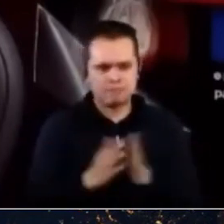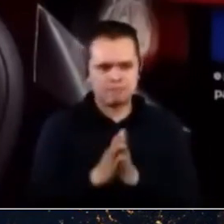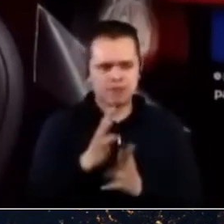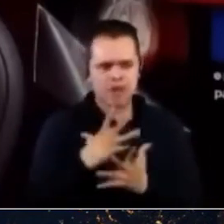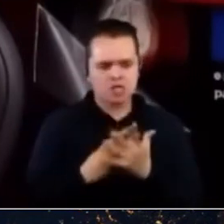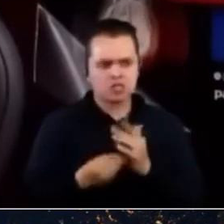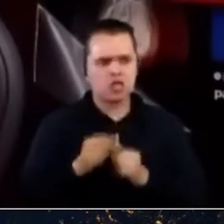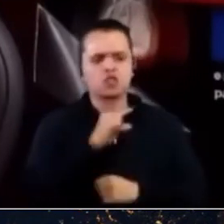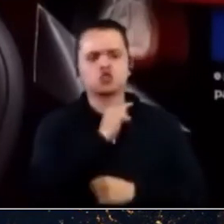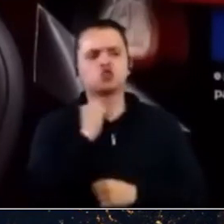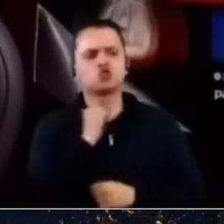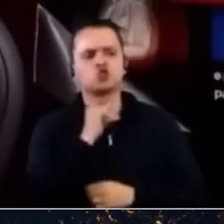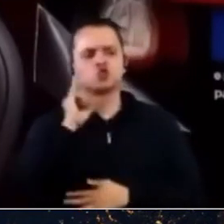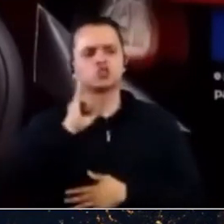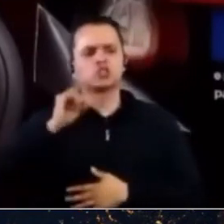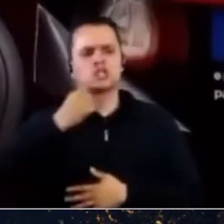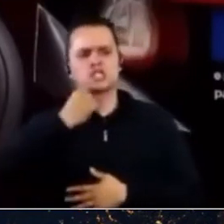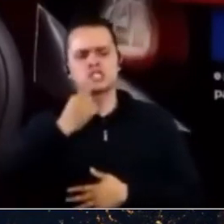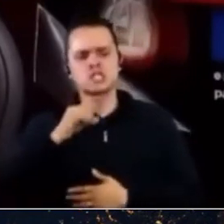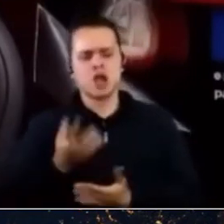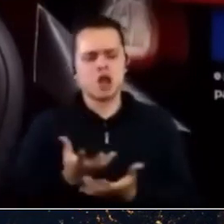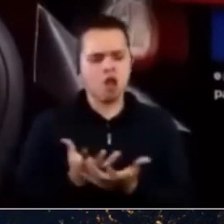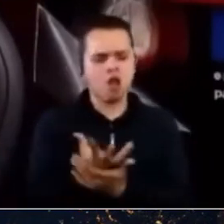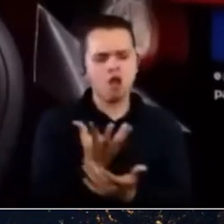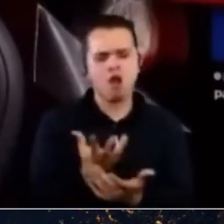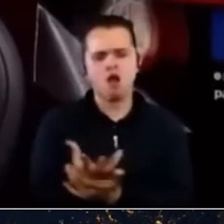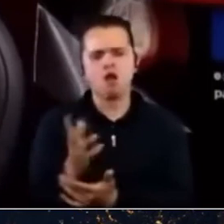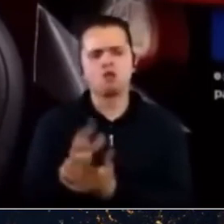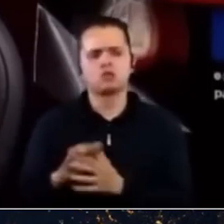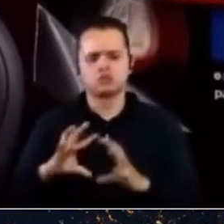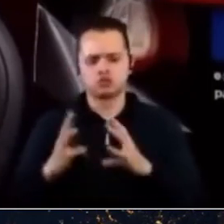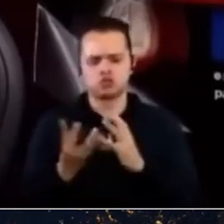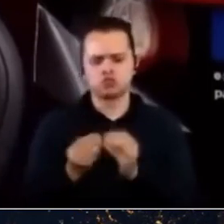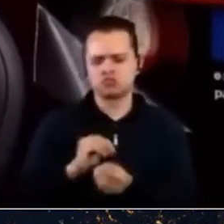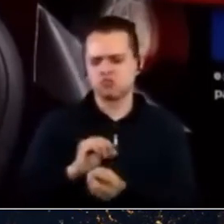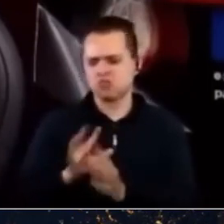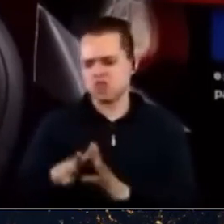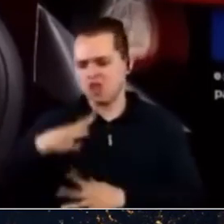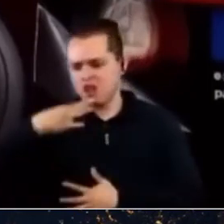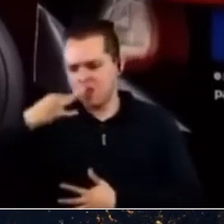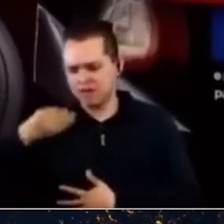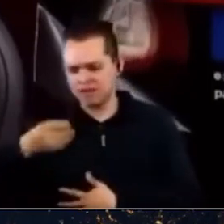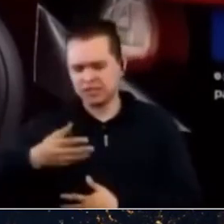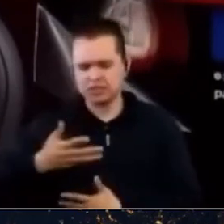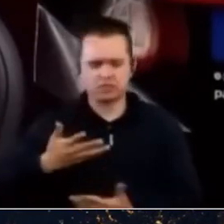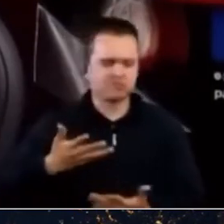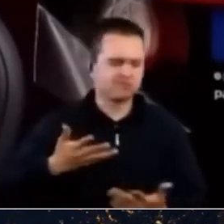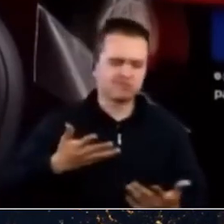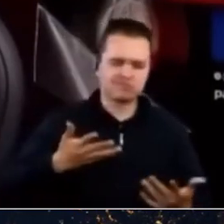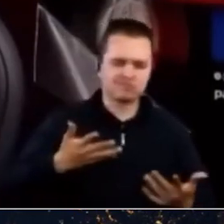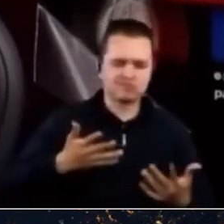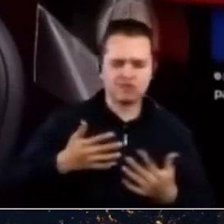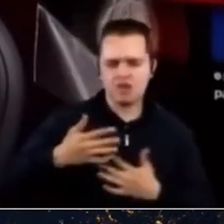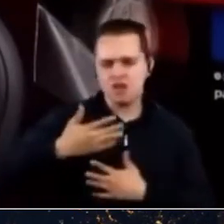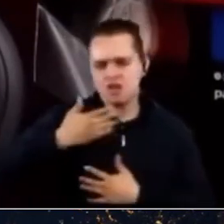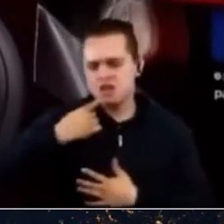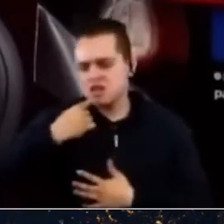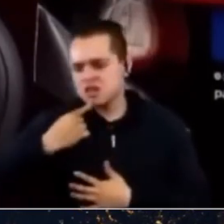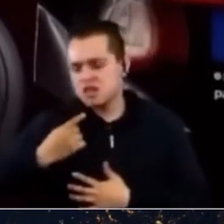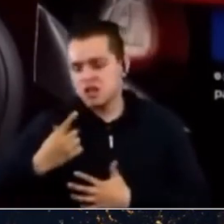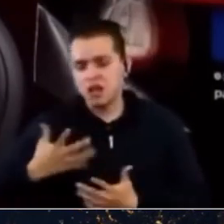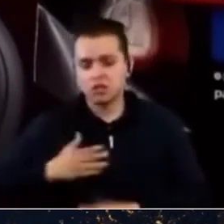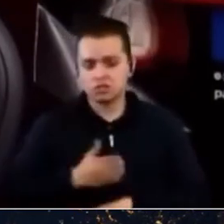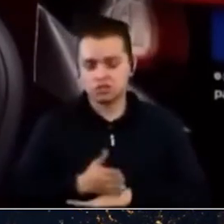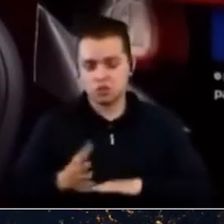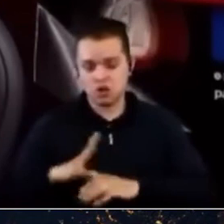Salen los curas activistas a hacernos recomendaciones en la Comisión de la Verdad. ¡Qué descaro! Salen a decirnos,